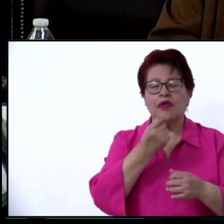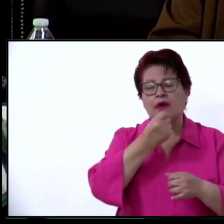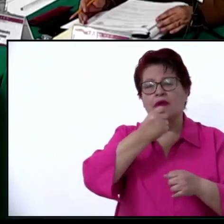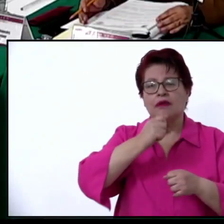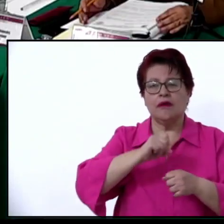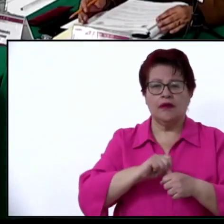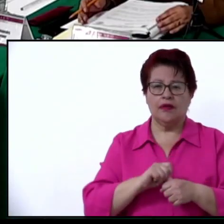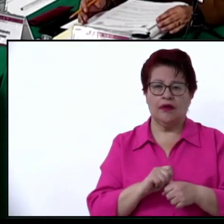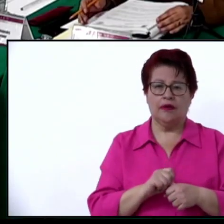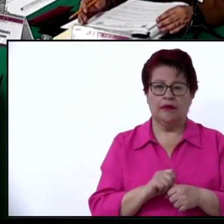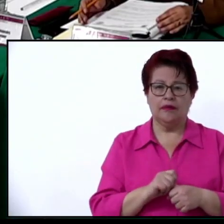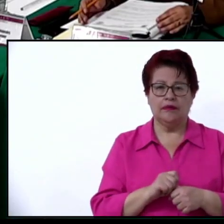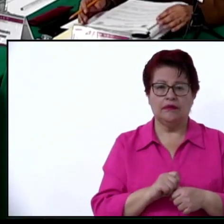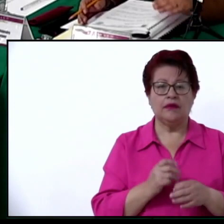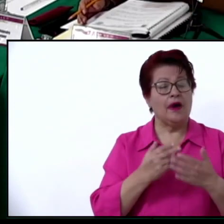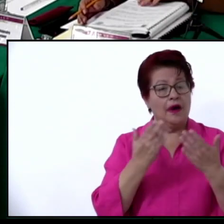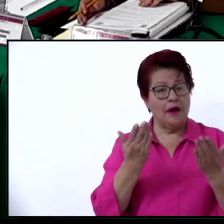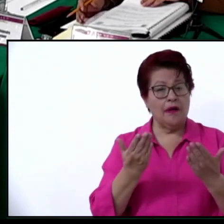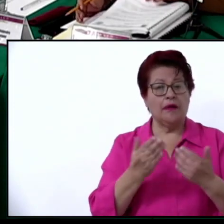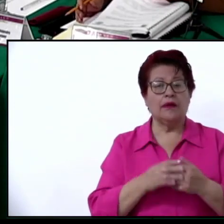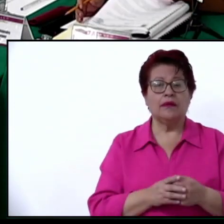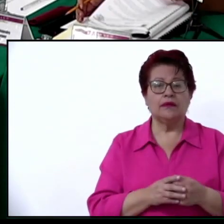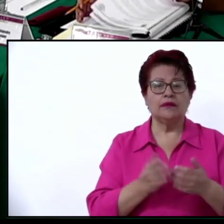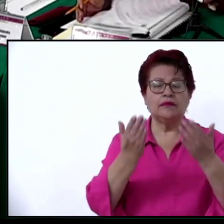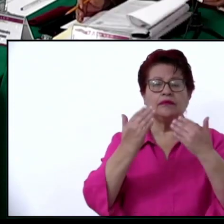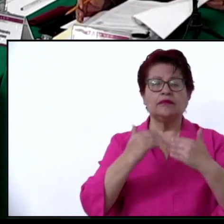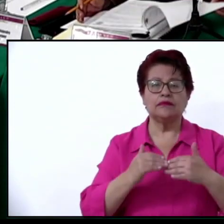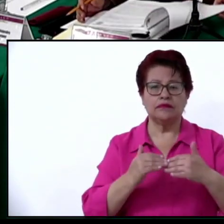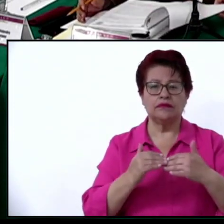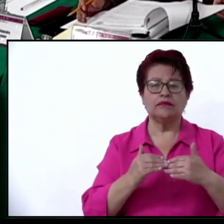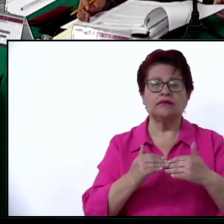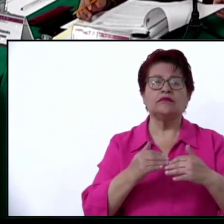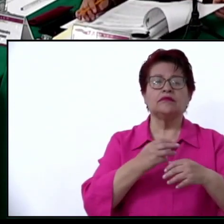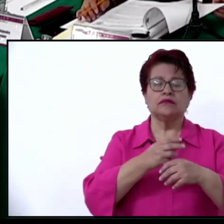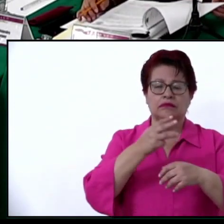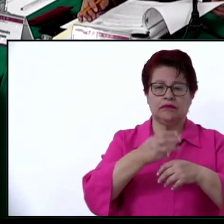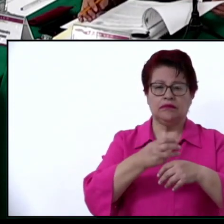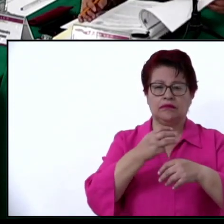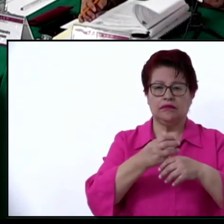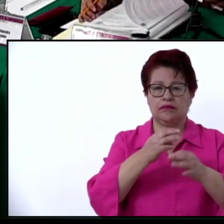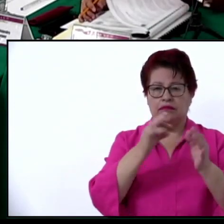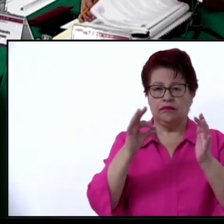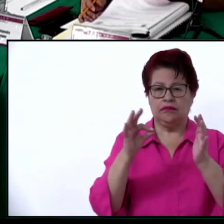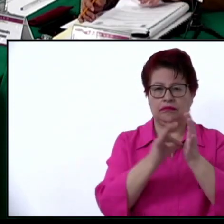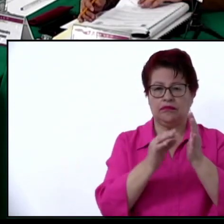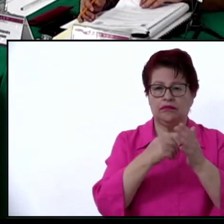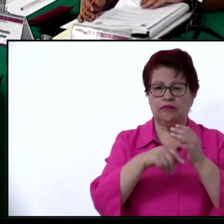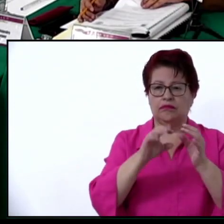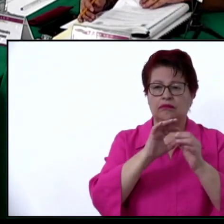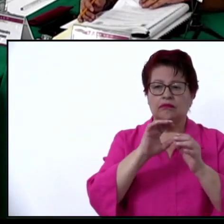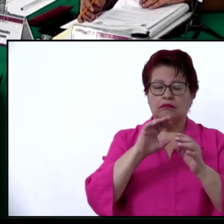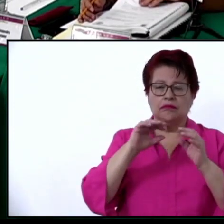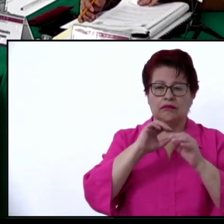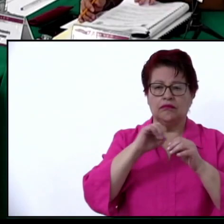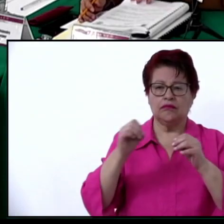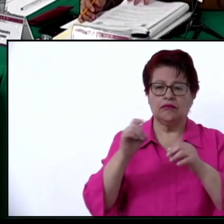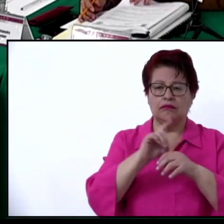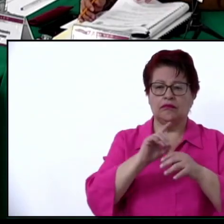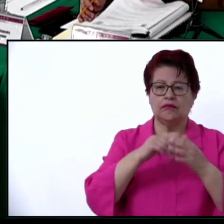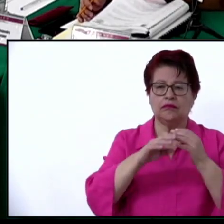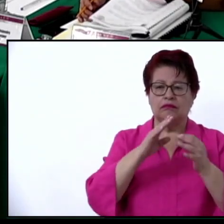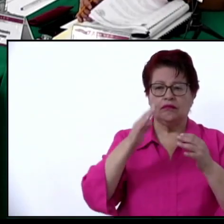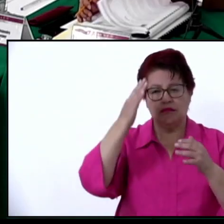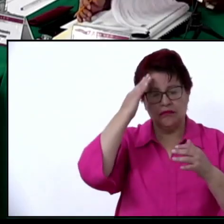secretaria. En tal virtud, procederemos al tercer punto del orden del día relativo al mensaje de la persona